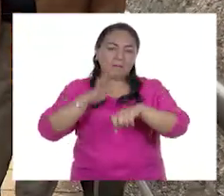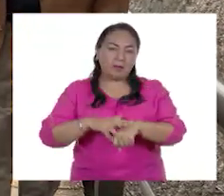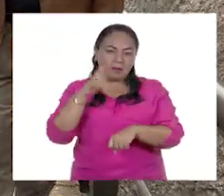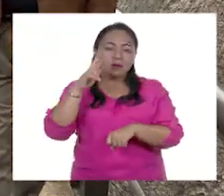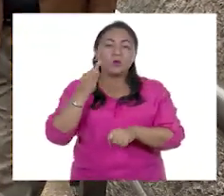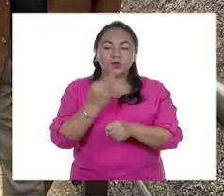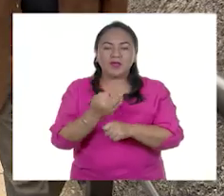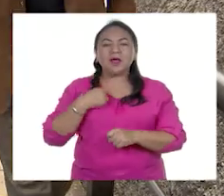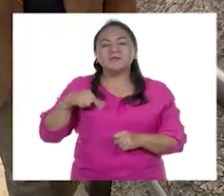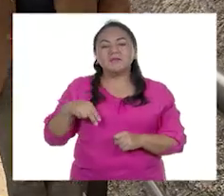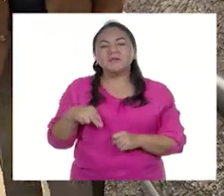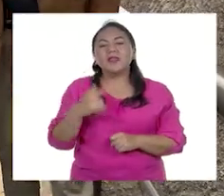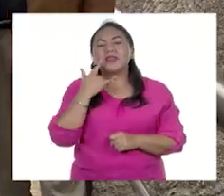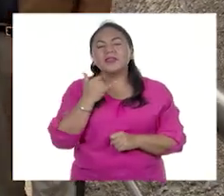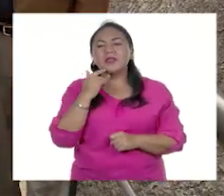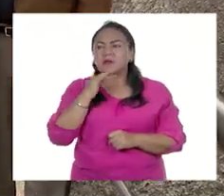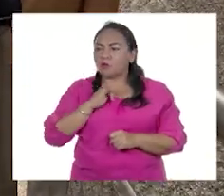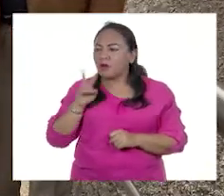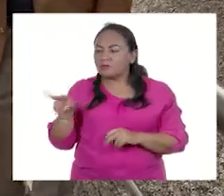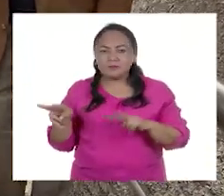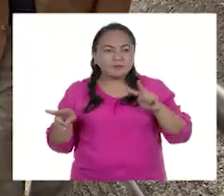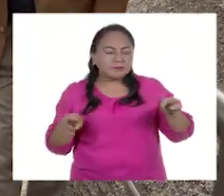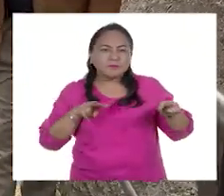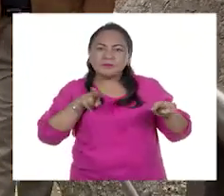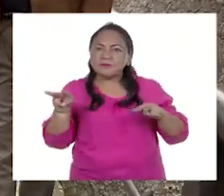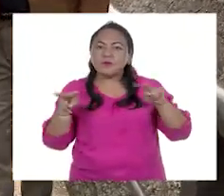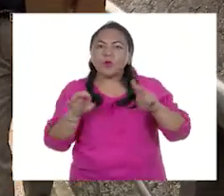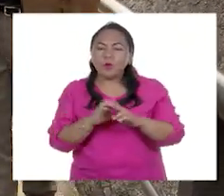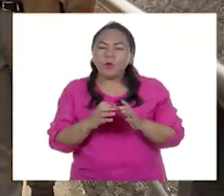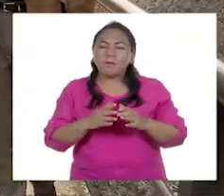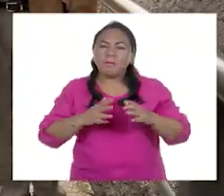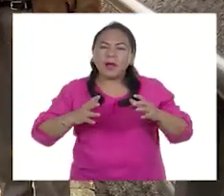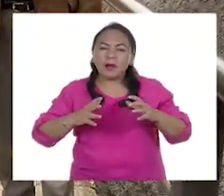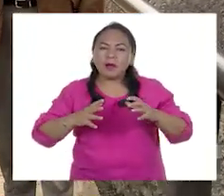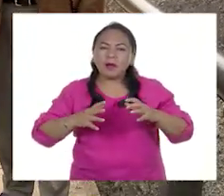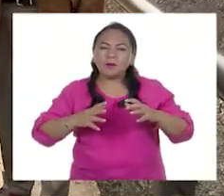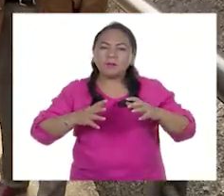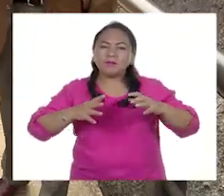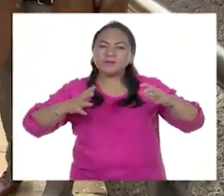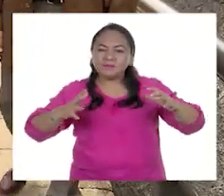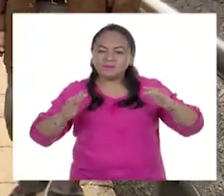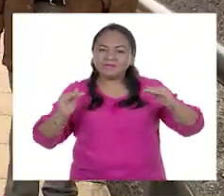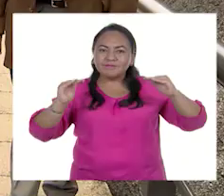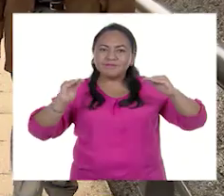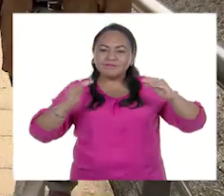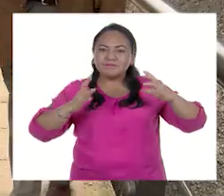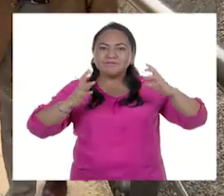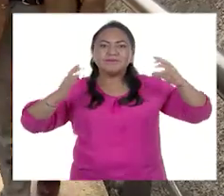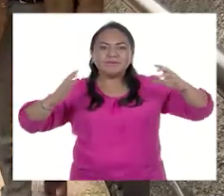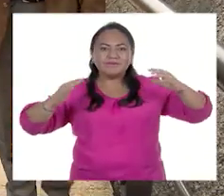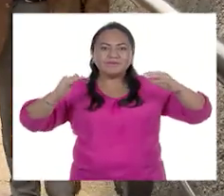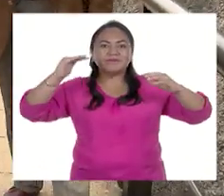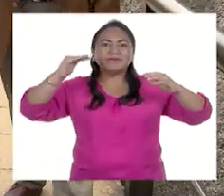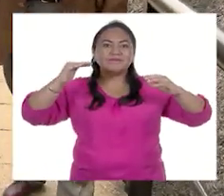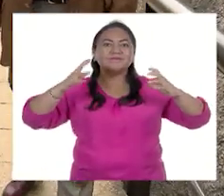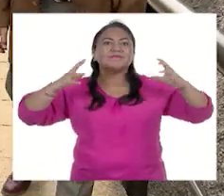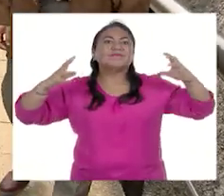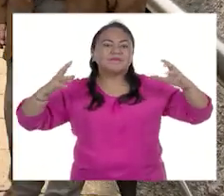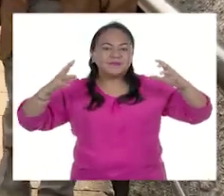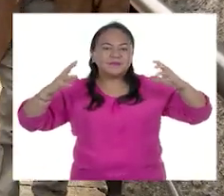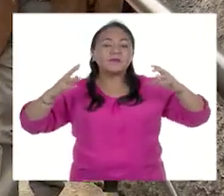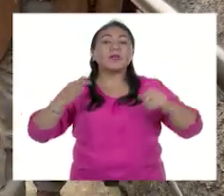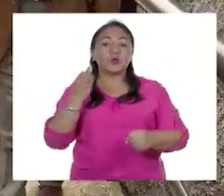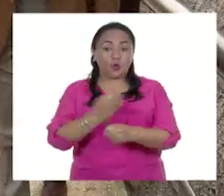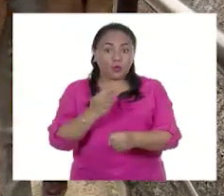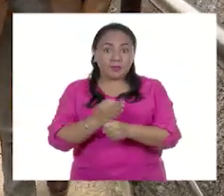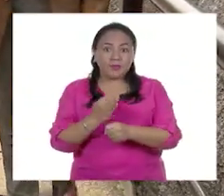caminando se ve perfectamente cómo el templo se fue ensanchando y después también alargando, ¿no? Y ahora nos encontramos